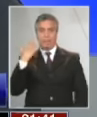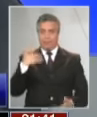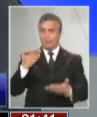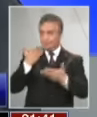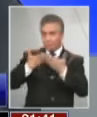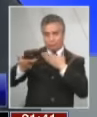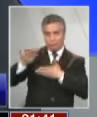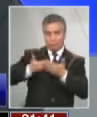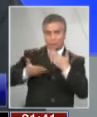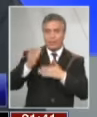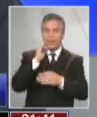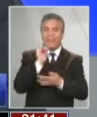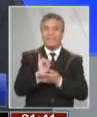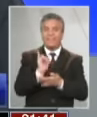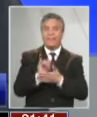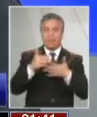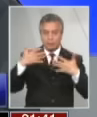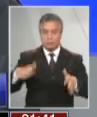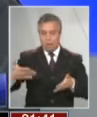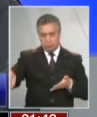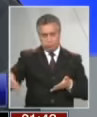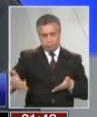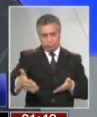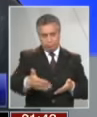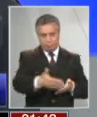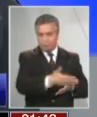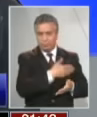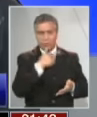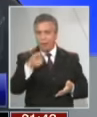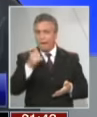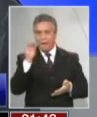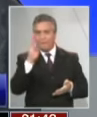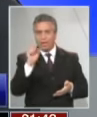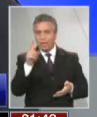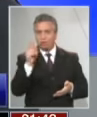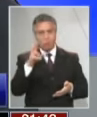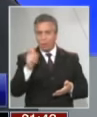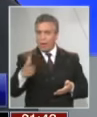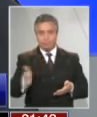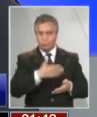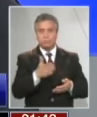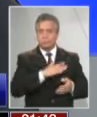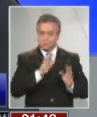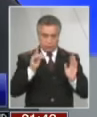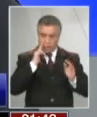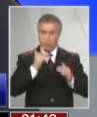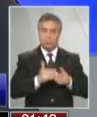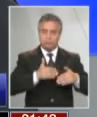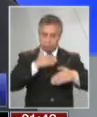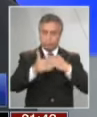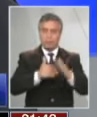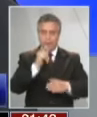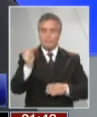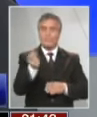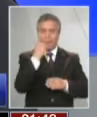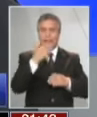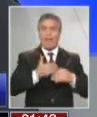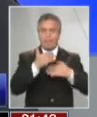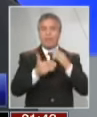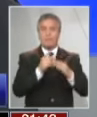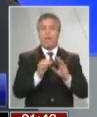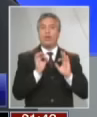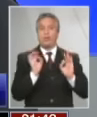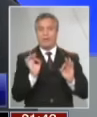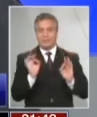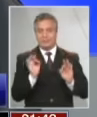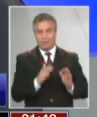de que de aquí al viernes ya hayamos retirado, por ejemplo, toda la parte de los escombros. Perfecto. Y ya estemos en una etapa casi de la primera etapa de la normalización,